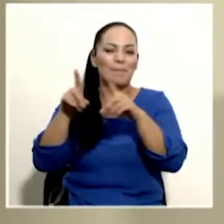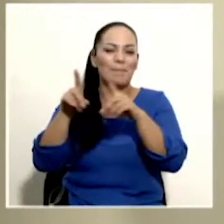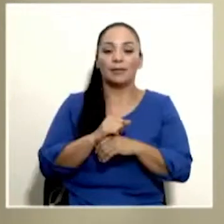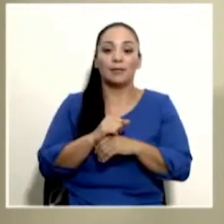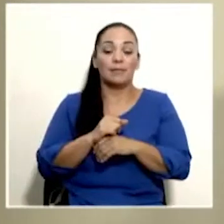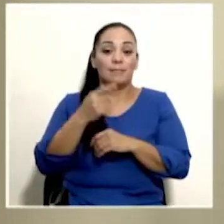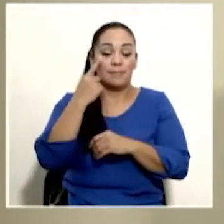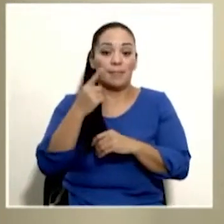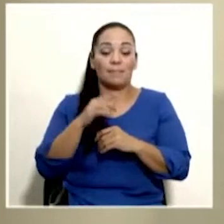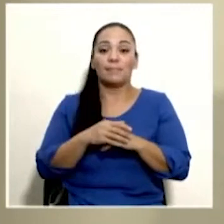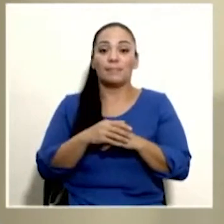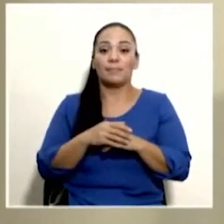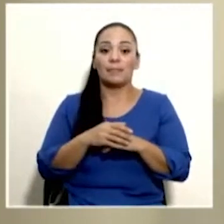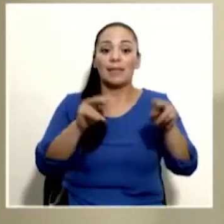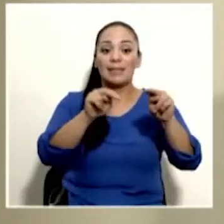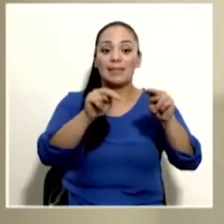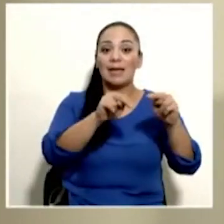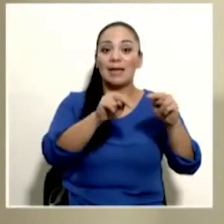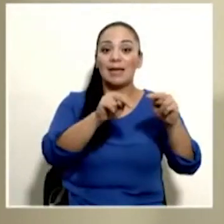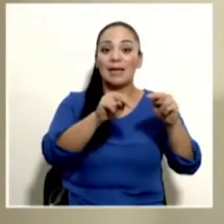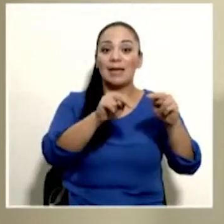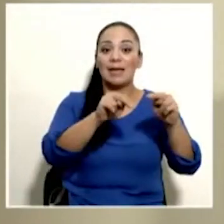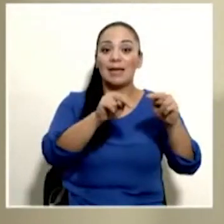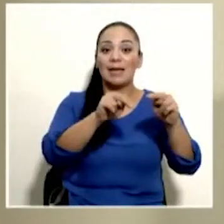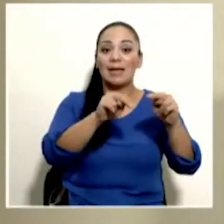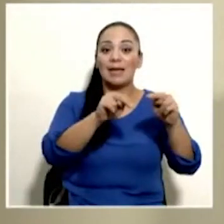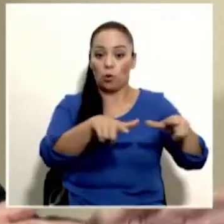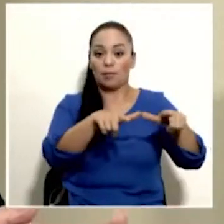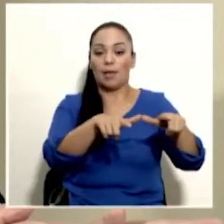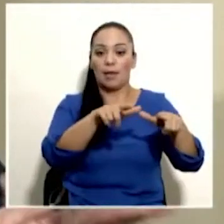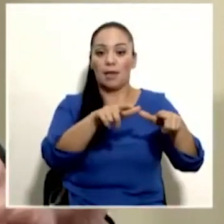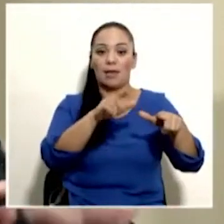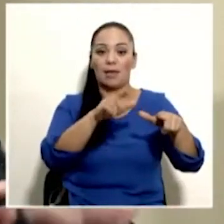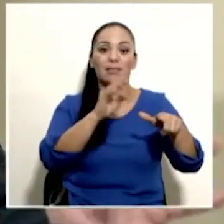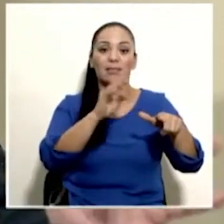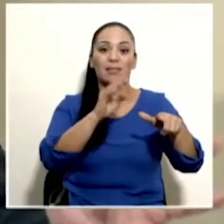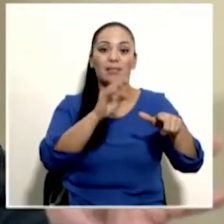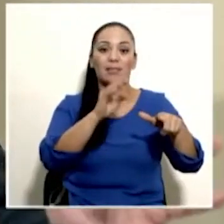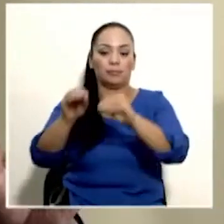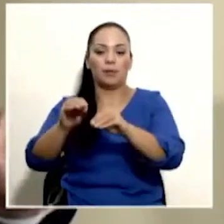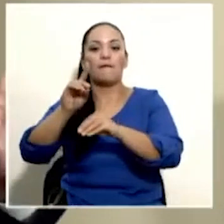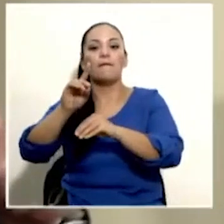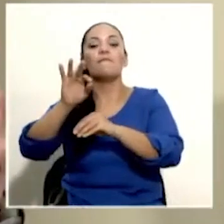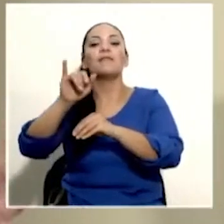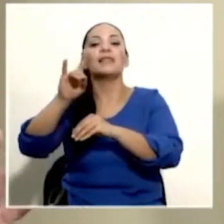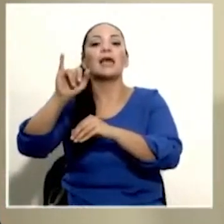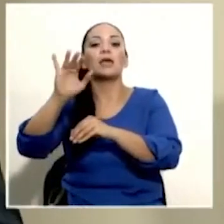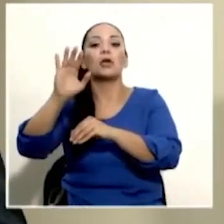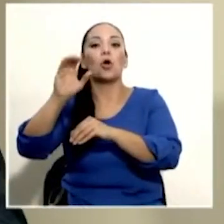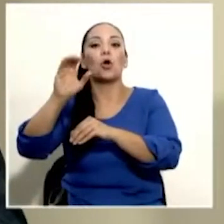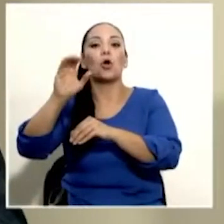traspasar el activo más valioso que tiene que la propiedad de llorente a un fidecomiso eso es público con el banco promérica